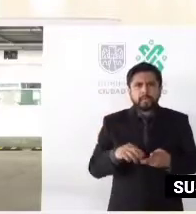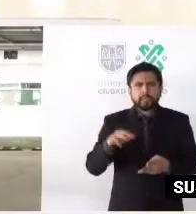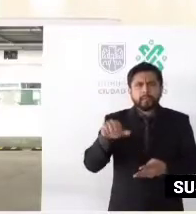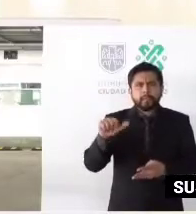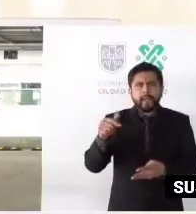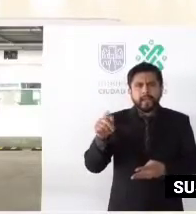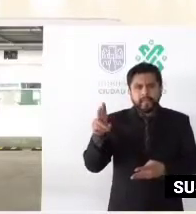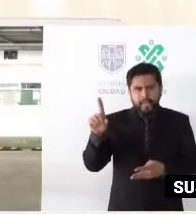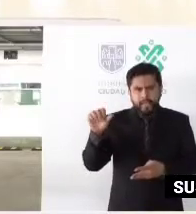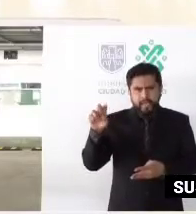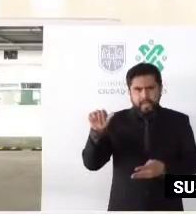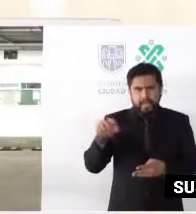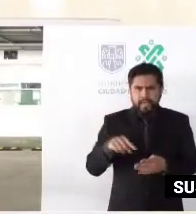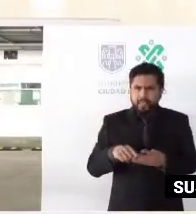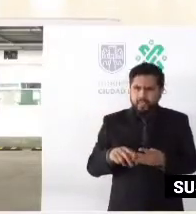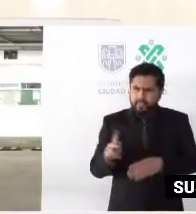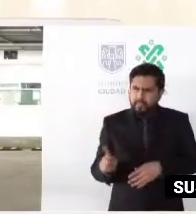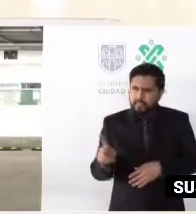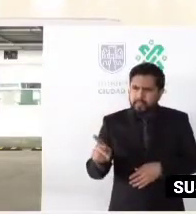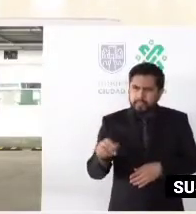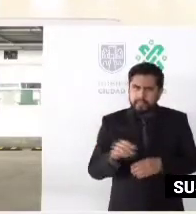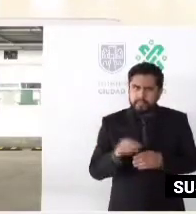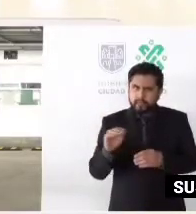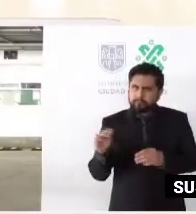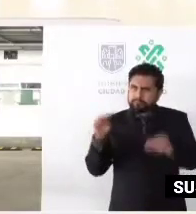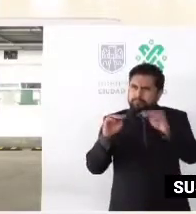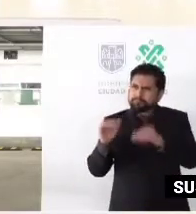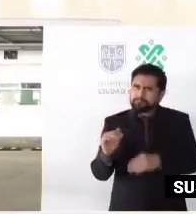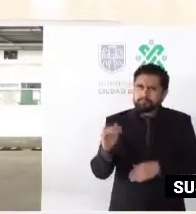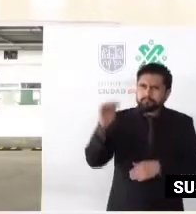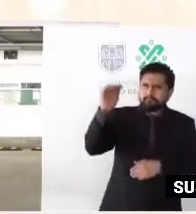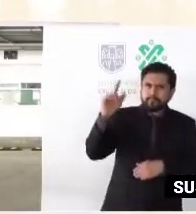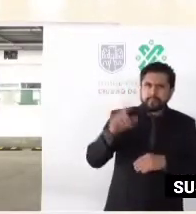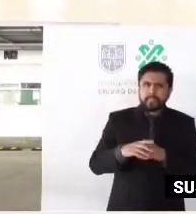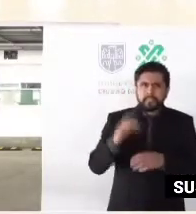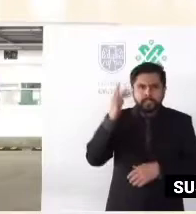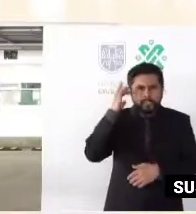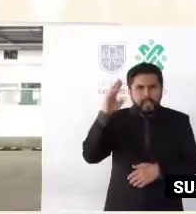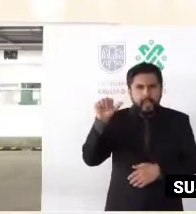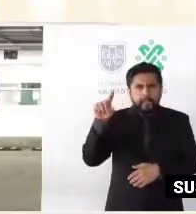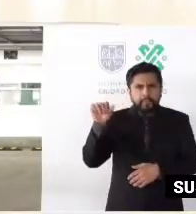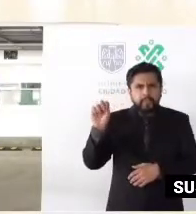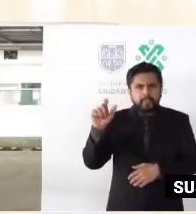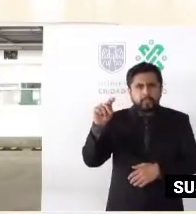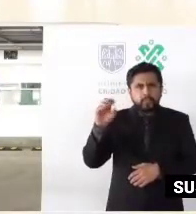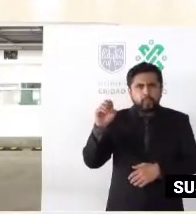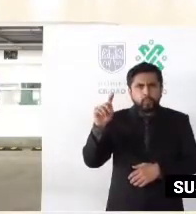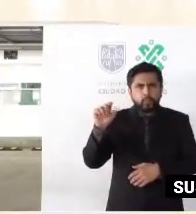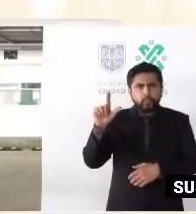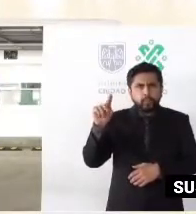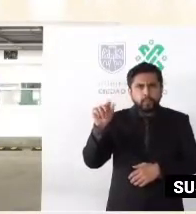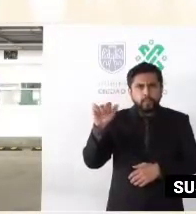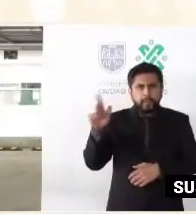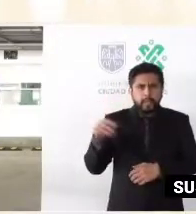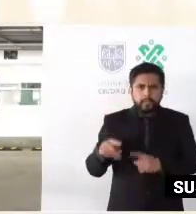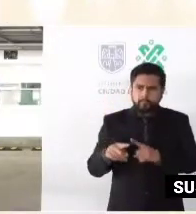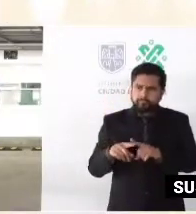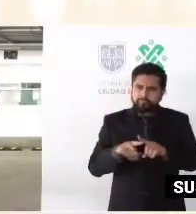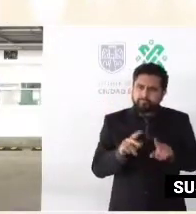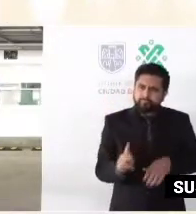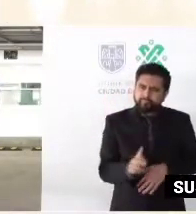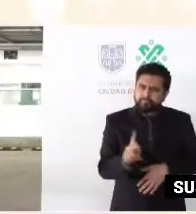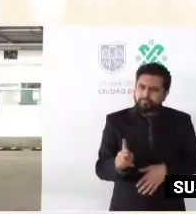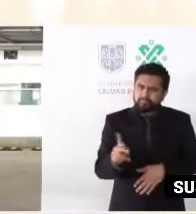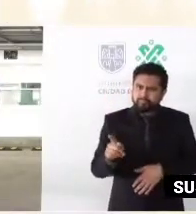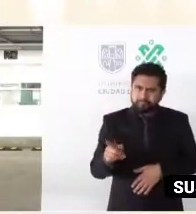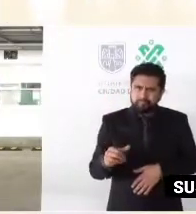Magdalena Petlacalco, que son los pueblos de la parte alta, y San Andrés Totoltepec, que también es parte de los pueblos